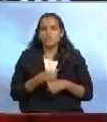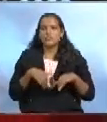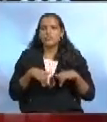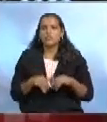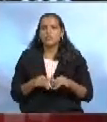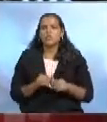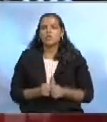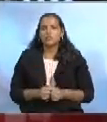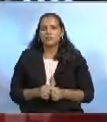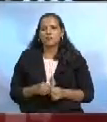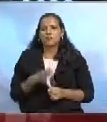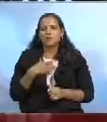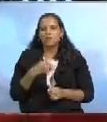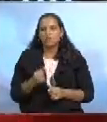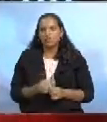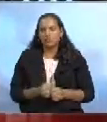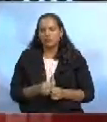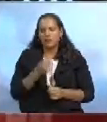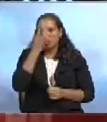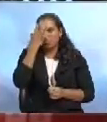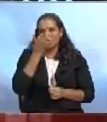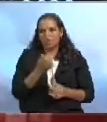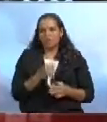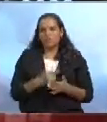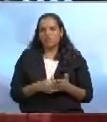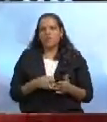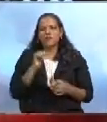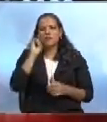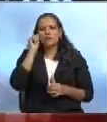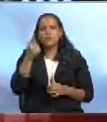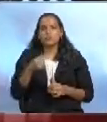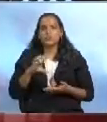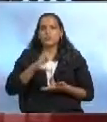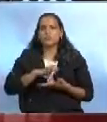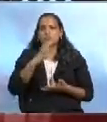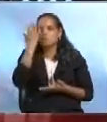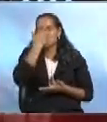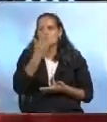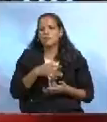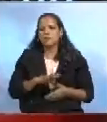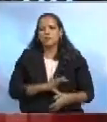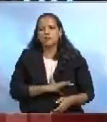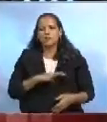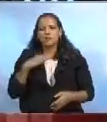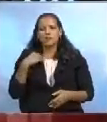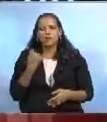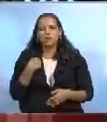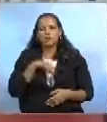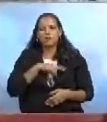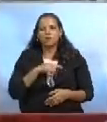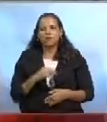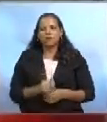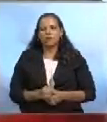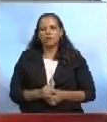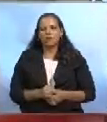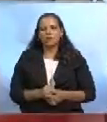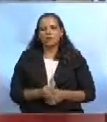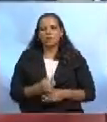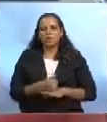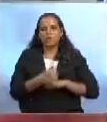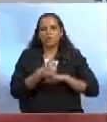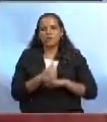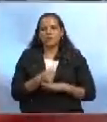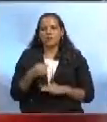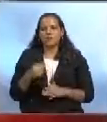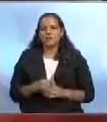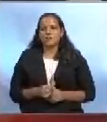llevando a cabo. Esto se está dando porque queremos pues que el día de mañana la ciudadanía esmeraldeña se sienta orgulloso de nosotros. La directiva de la Cámara